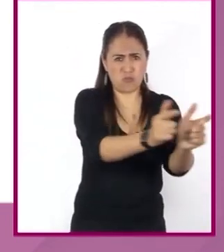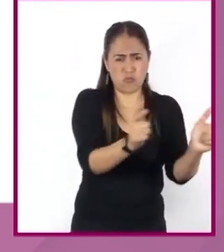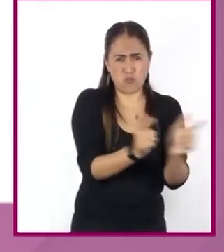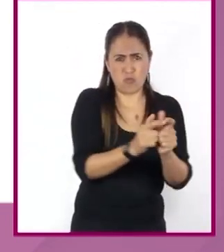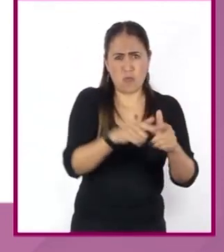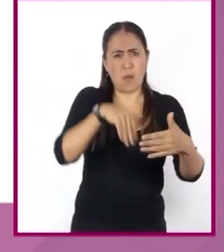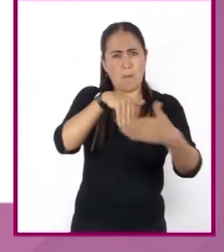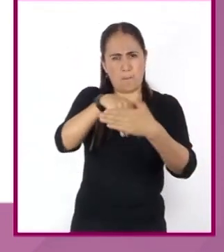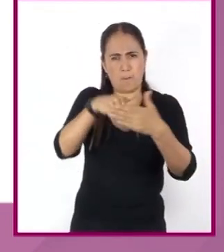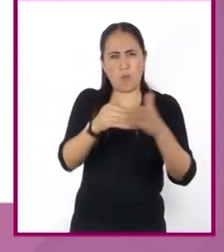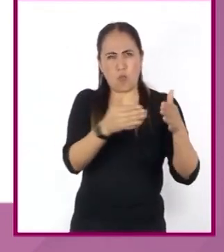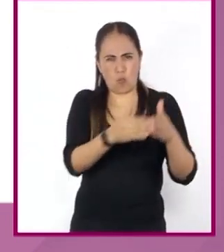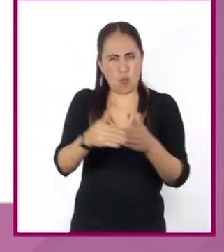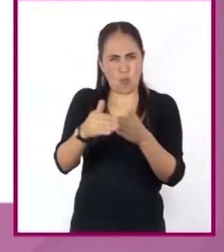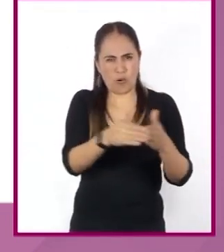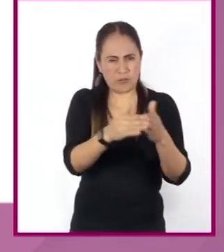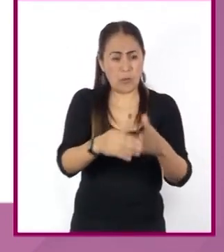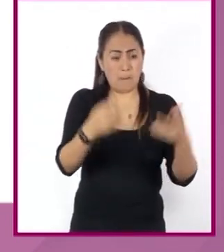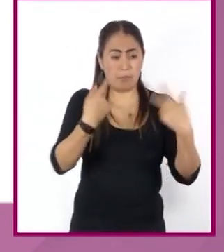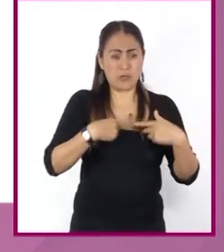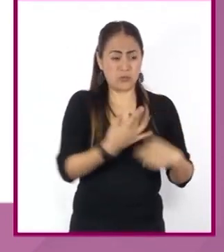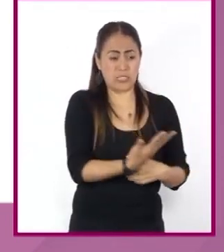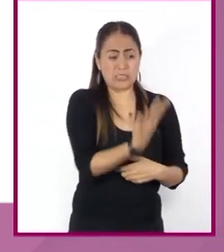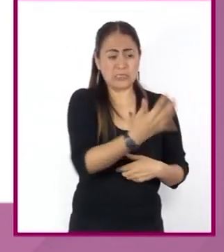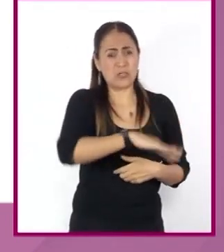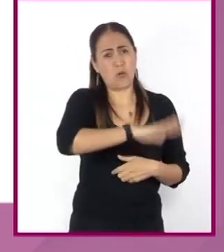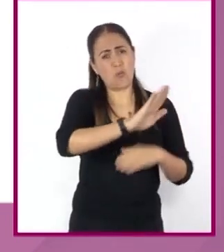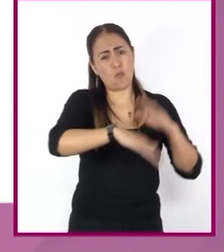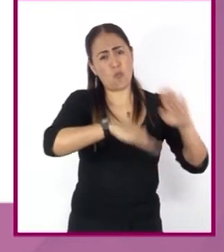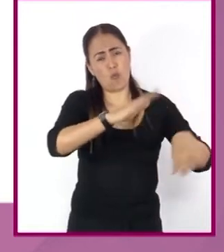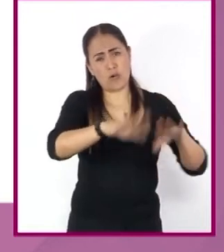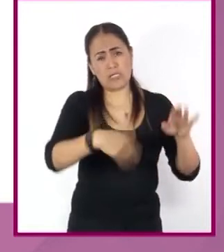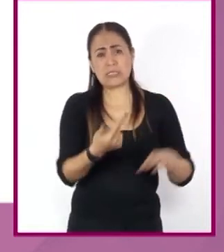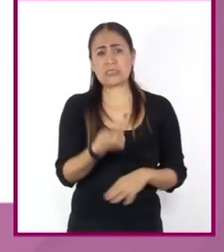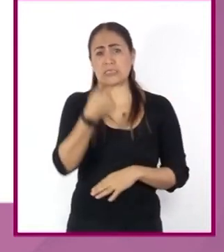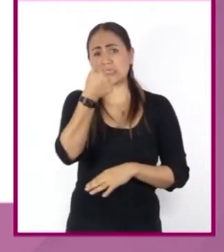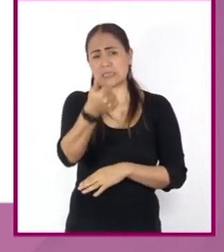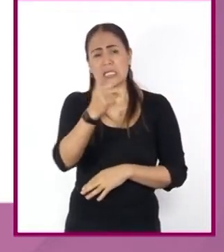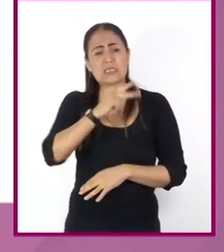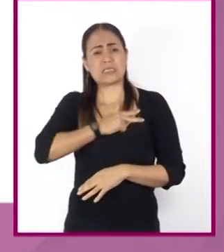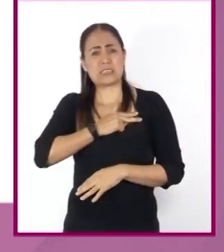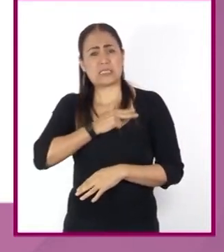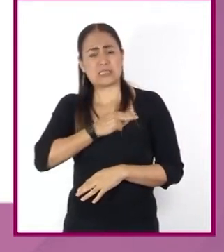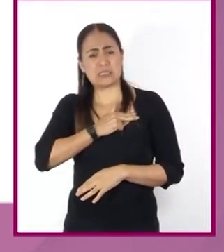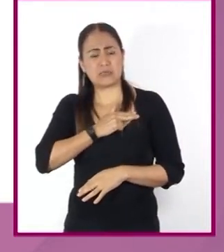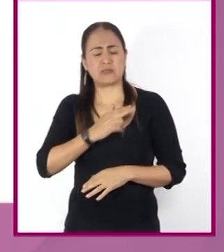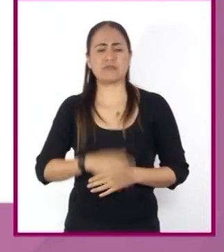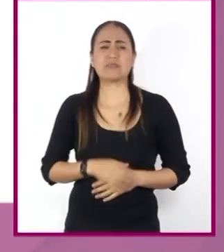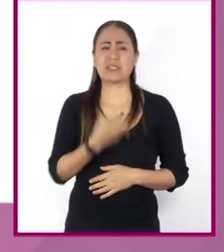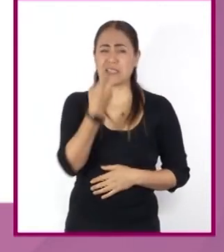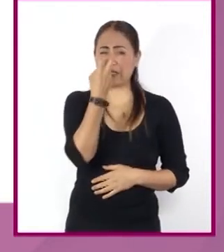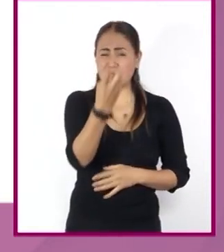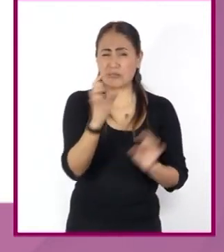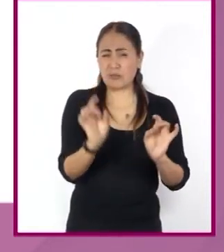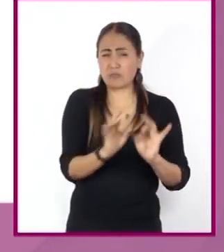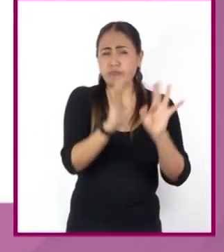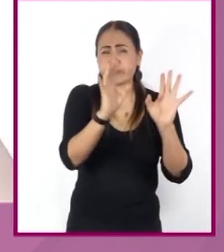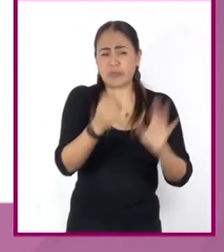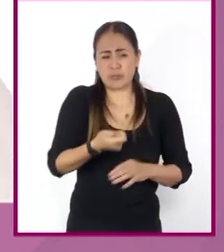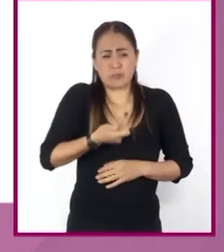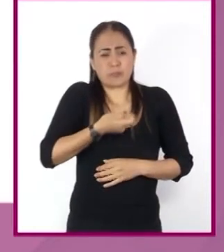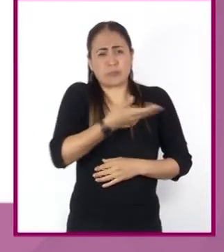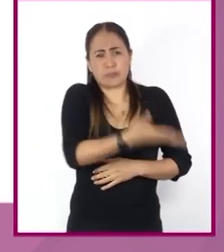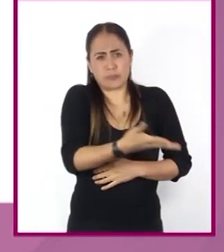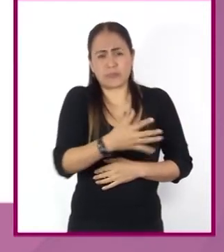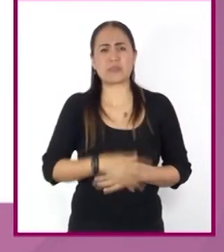puerto. 5 colonos murieron y 6 resultaron heridos. Este suceso se conoció como